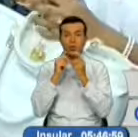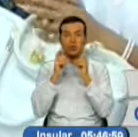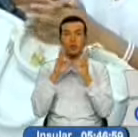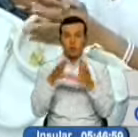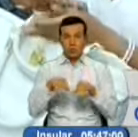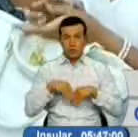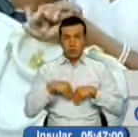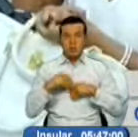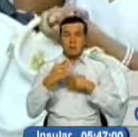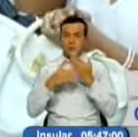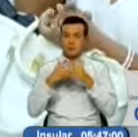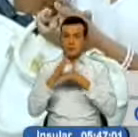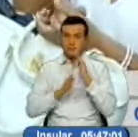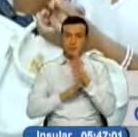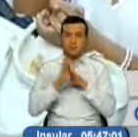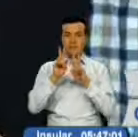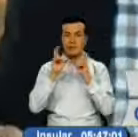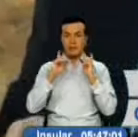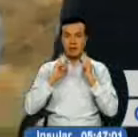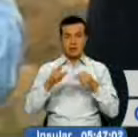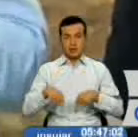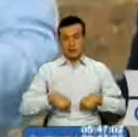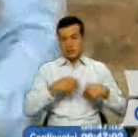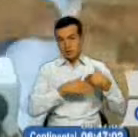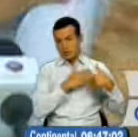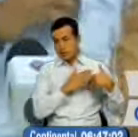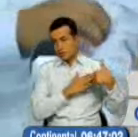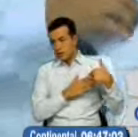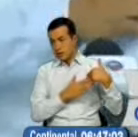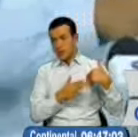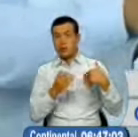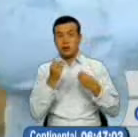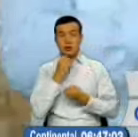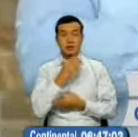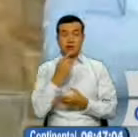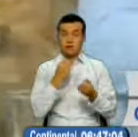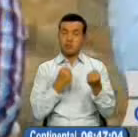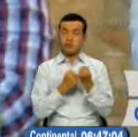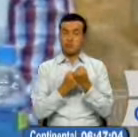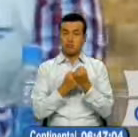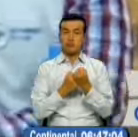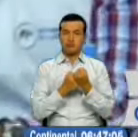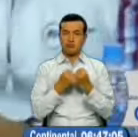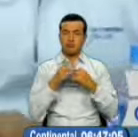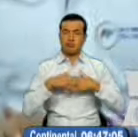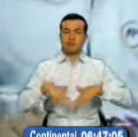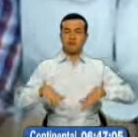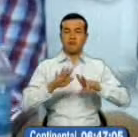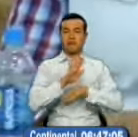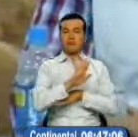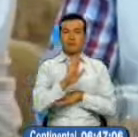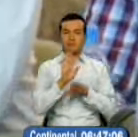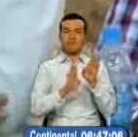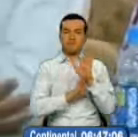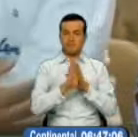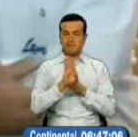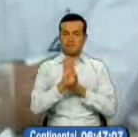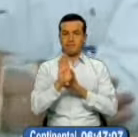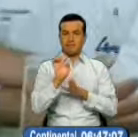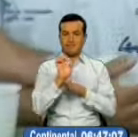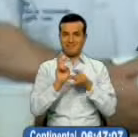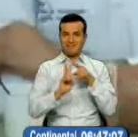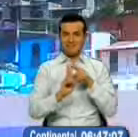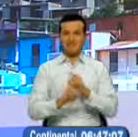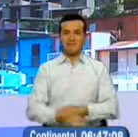los avances logrados en materia de salud en los últimos años y esperan fortalecer esta área. Jocelyn de Mera, Ecuador